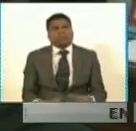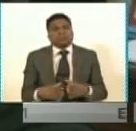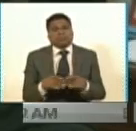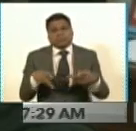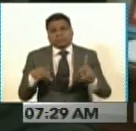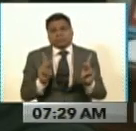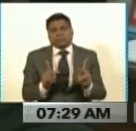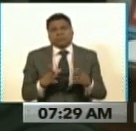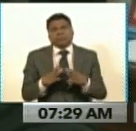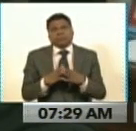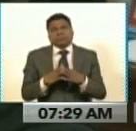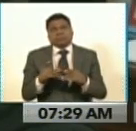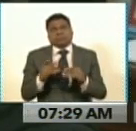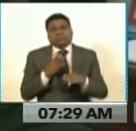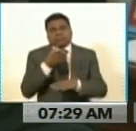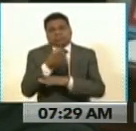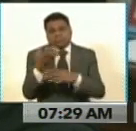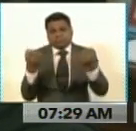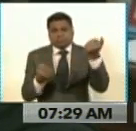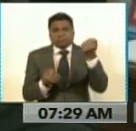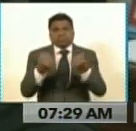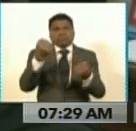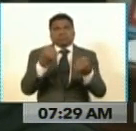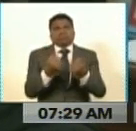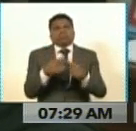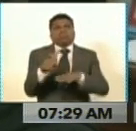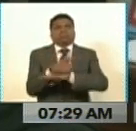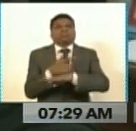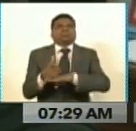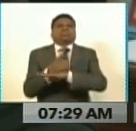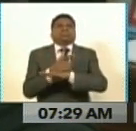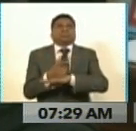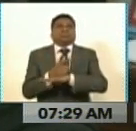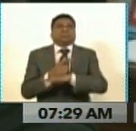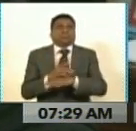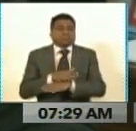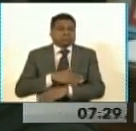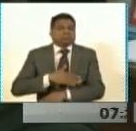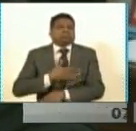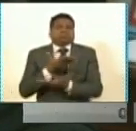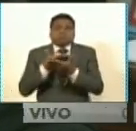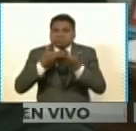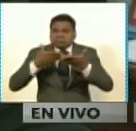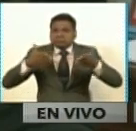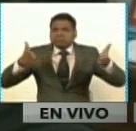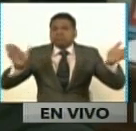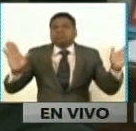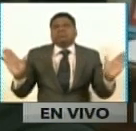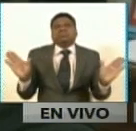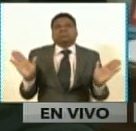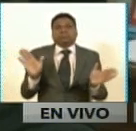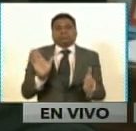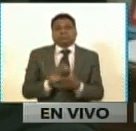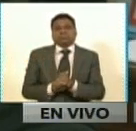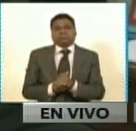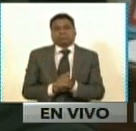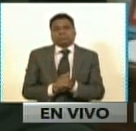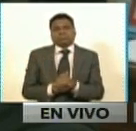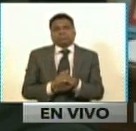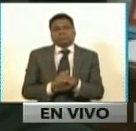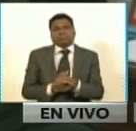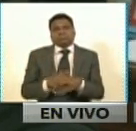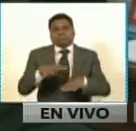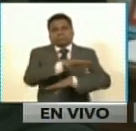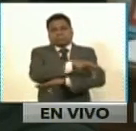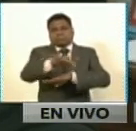a Venezuela el gobierno está insistiendo que se pueda aperturar la frontera con respecto a la casa de